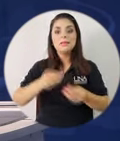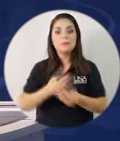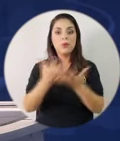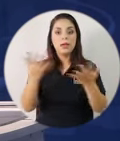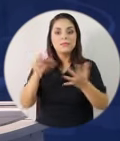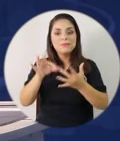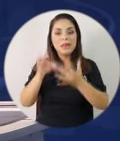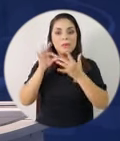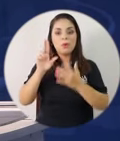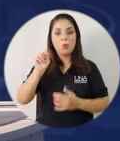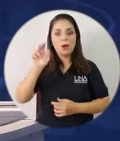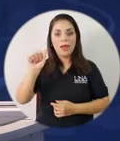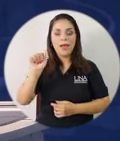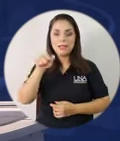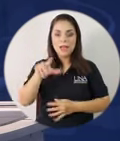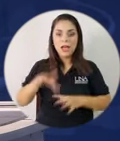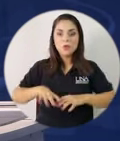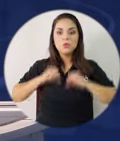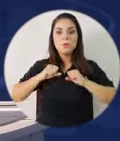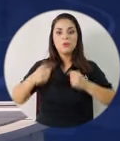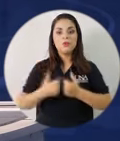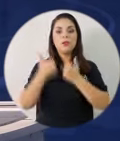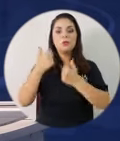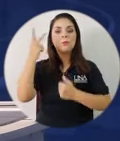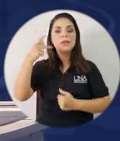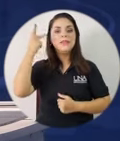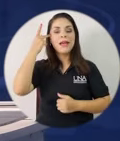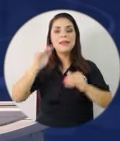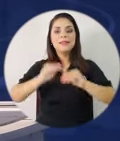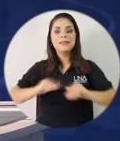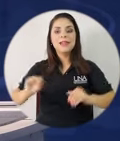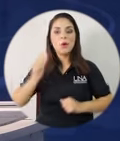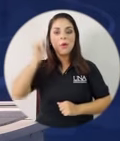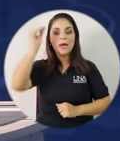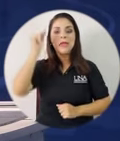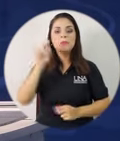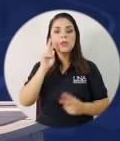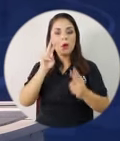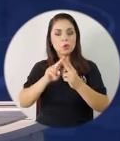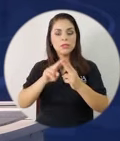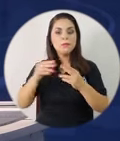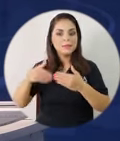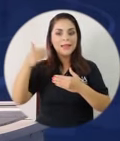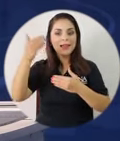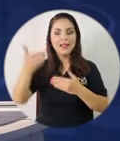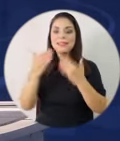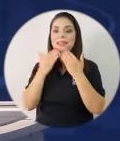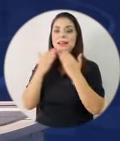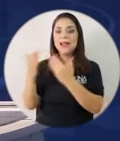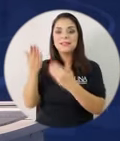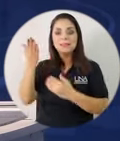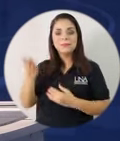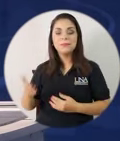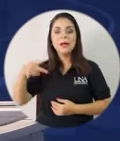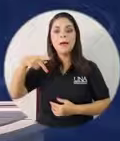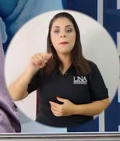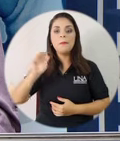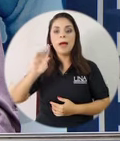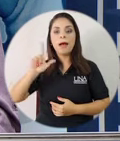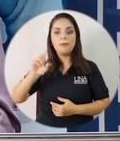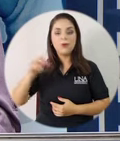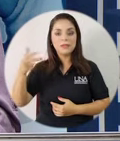la Universidad Nacional, que asume este reto con esta política institucional de niñez y adolescencia, que vamos a conocer más en detalle más adelante. Muchas